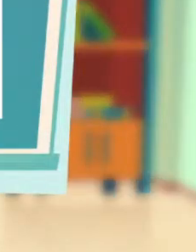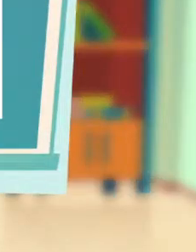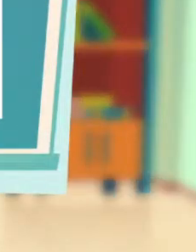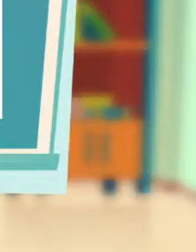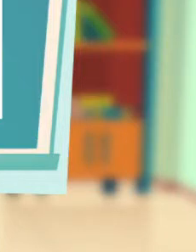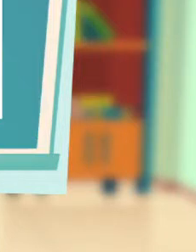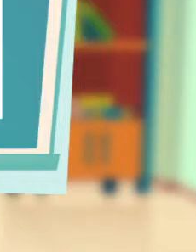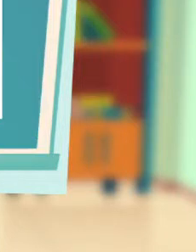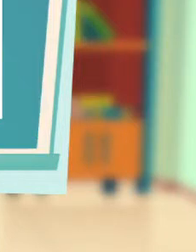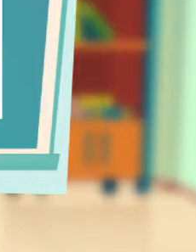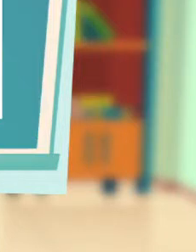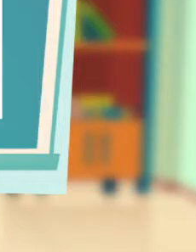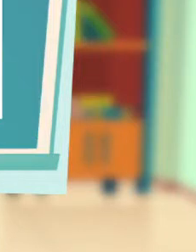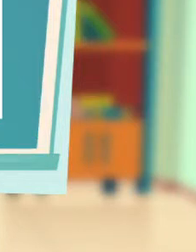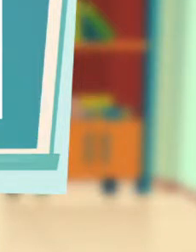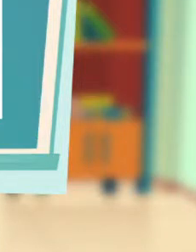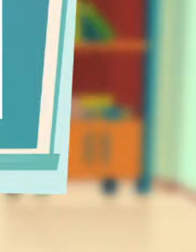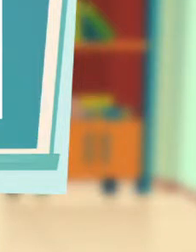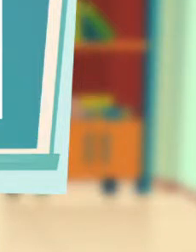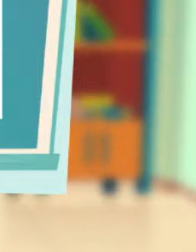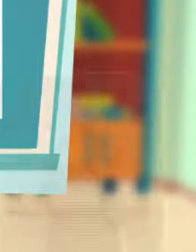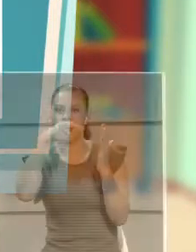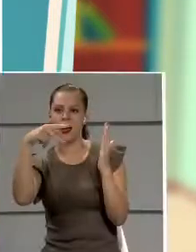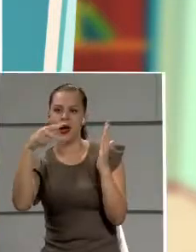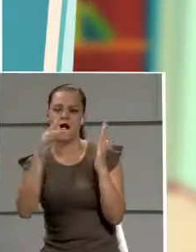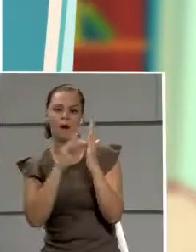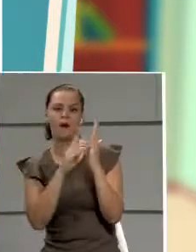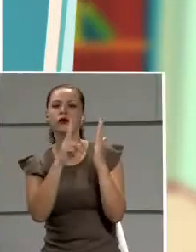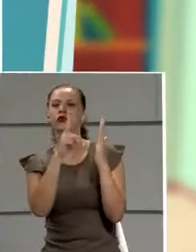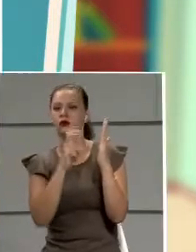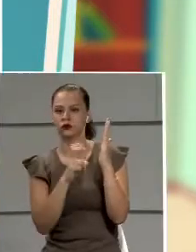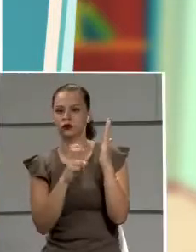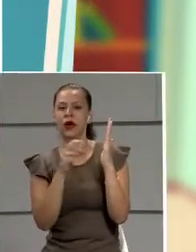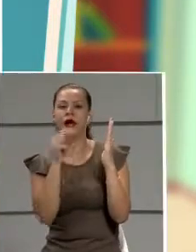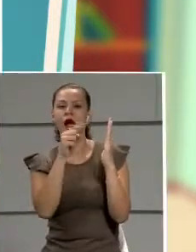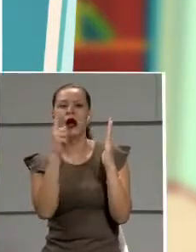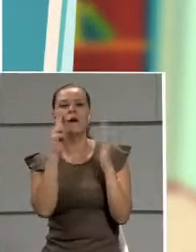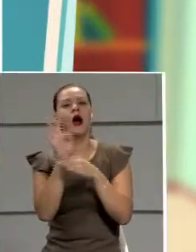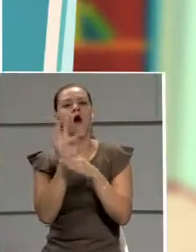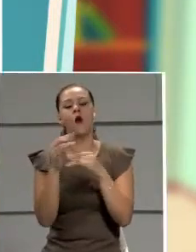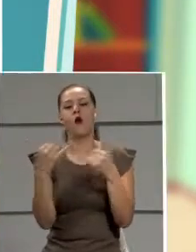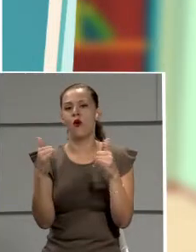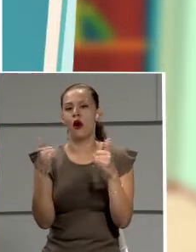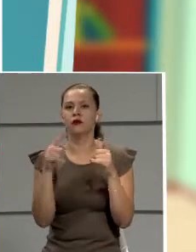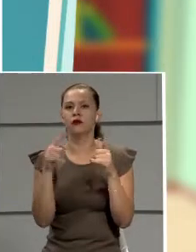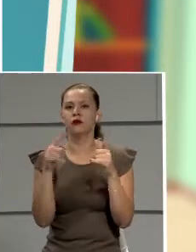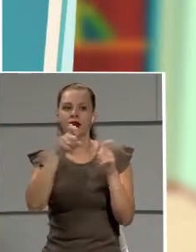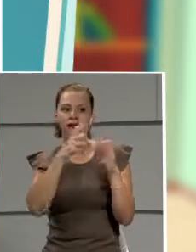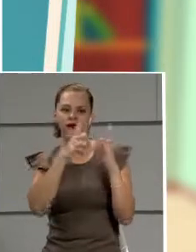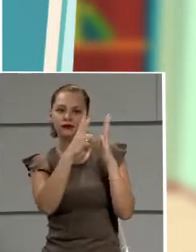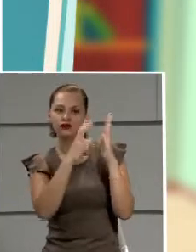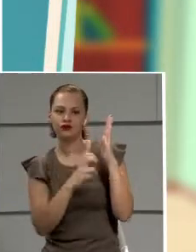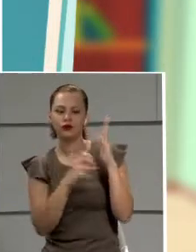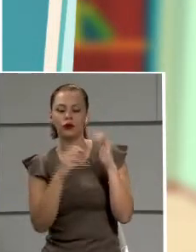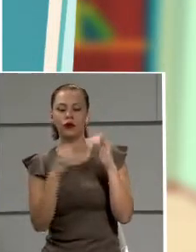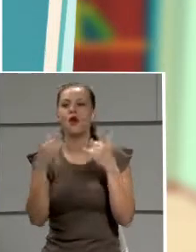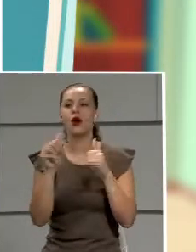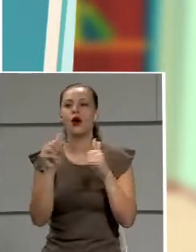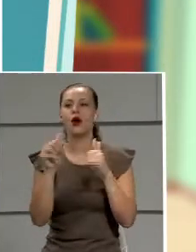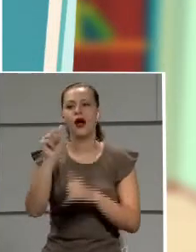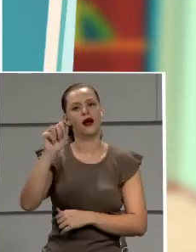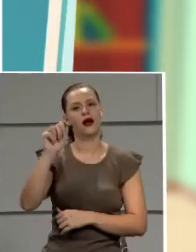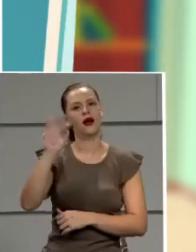familias, que si pueden encontrar esta aplicación, la descarguen, porque ahora vamos a jugar con ella. Entonces se llama Juego de Anatomía